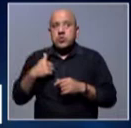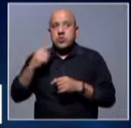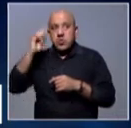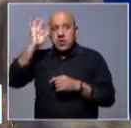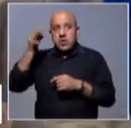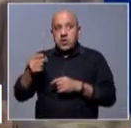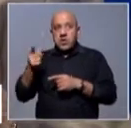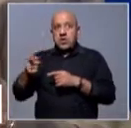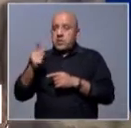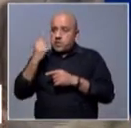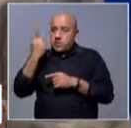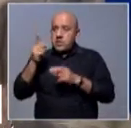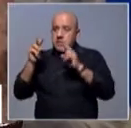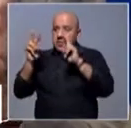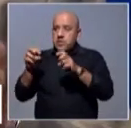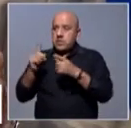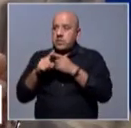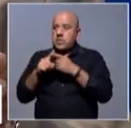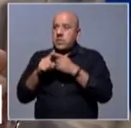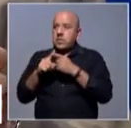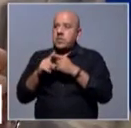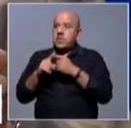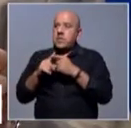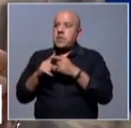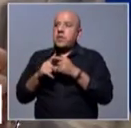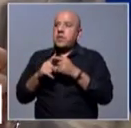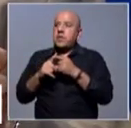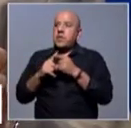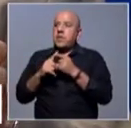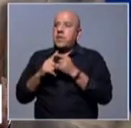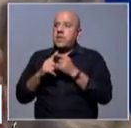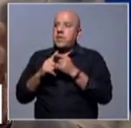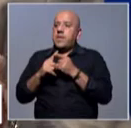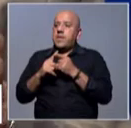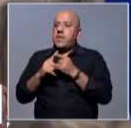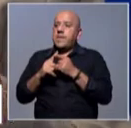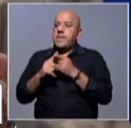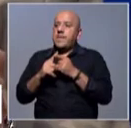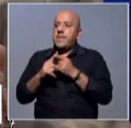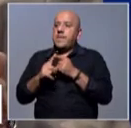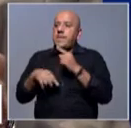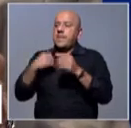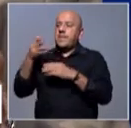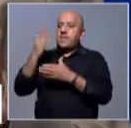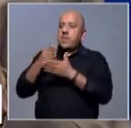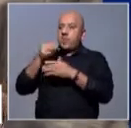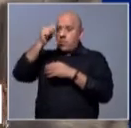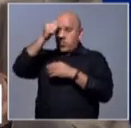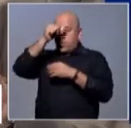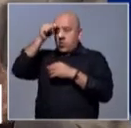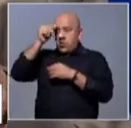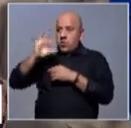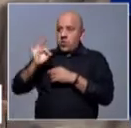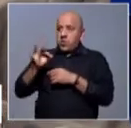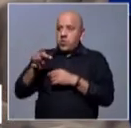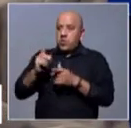es un sustancial que cambia la elección del pasado del último domingo de octubre y es que